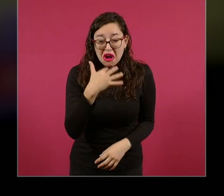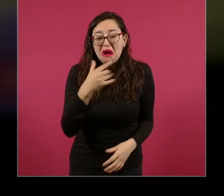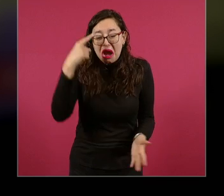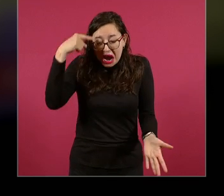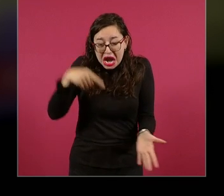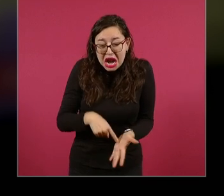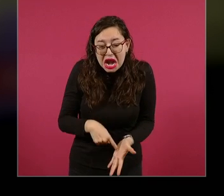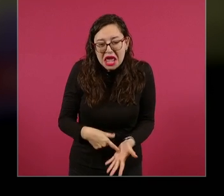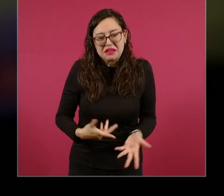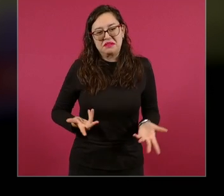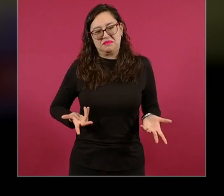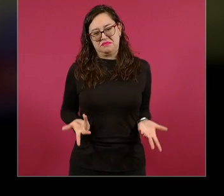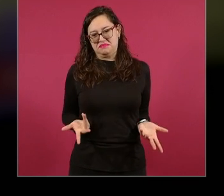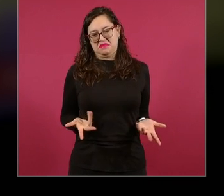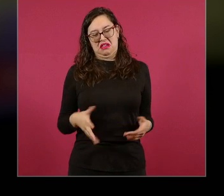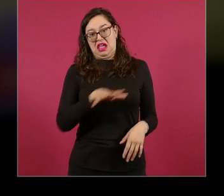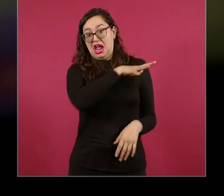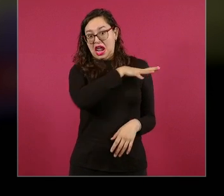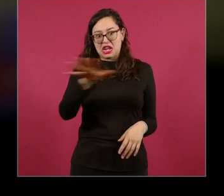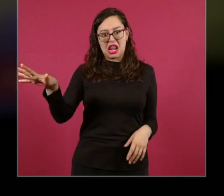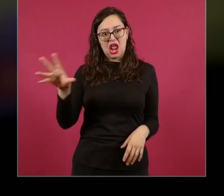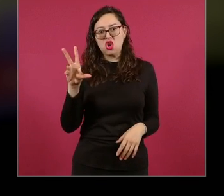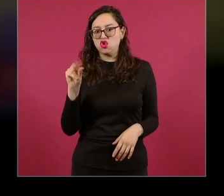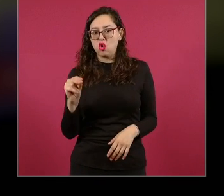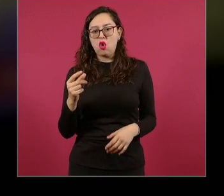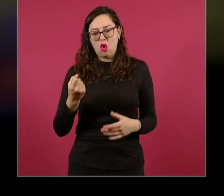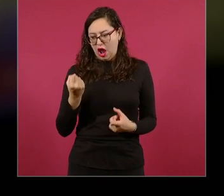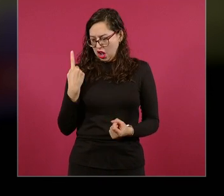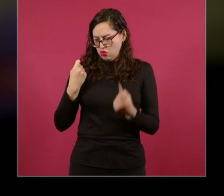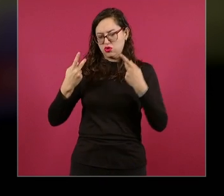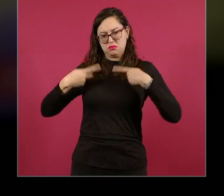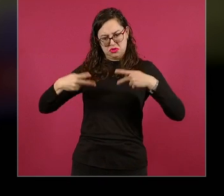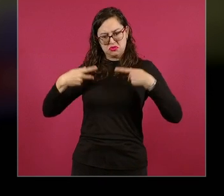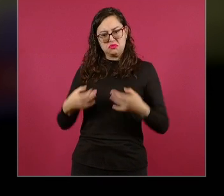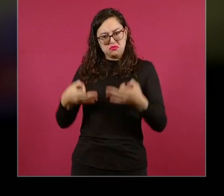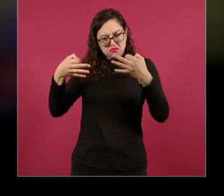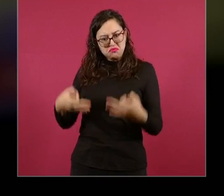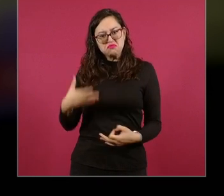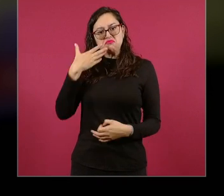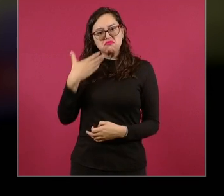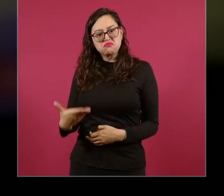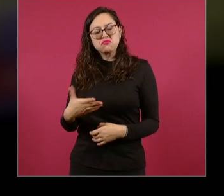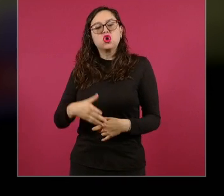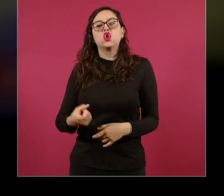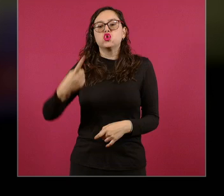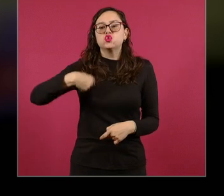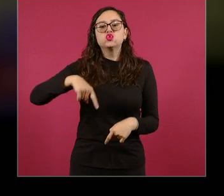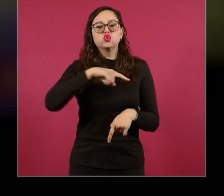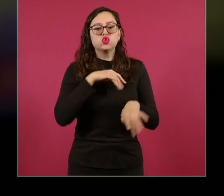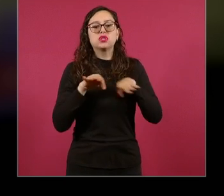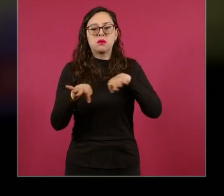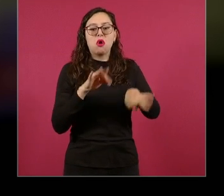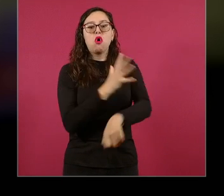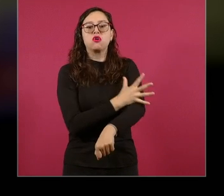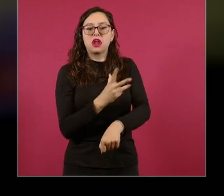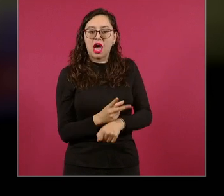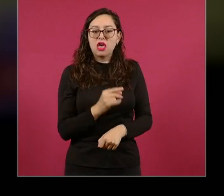Ya basta de generalizar, hermano. Habemos horrísimas excepciones. ¿Tratamos de hacer nuestro trabajo honradamente o no?